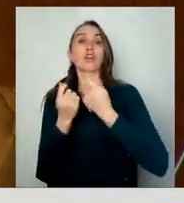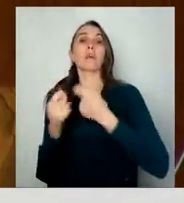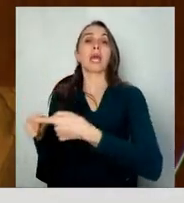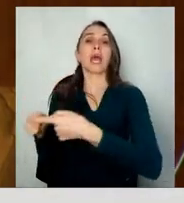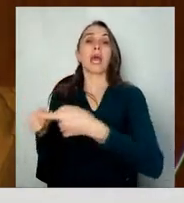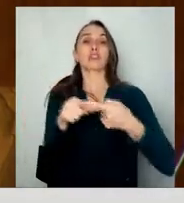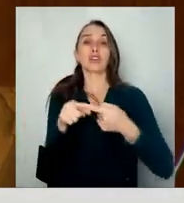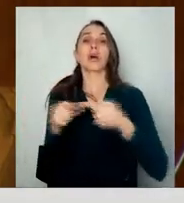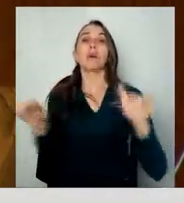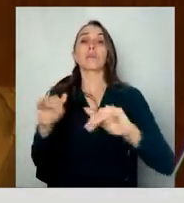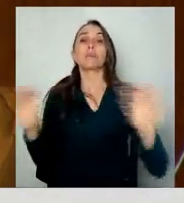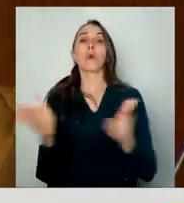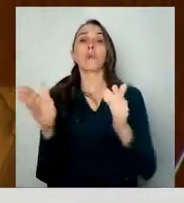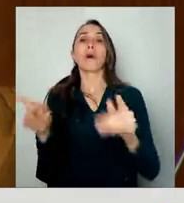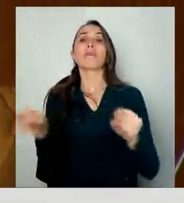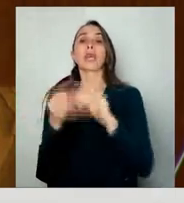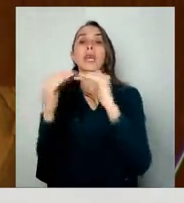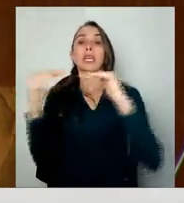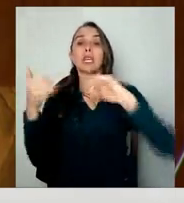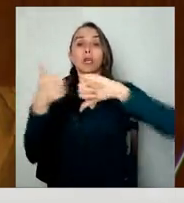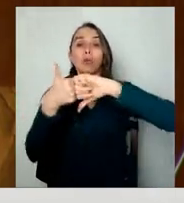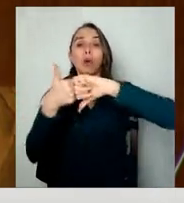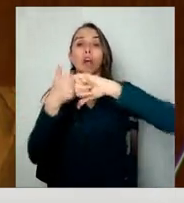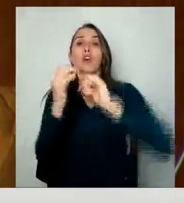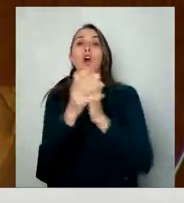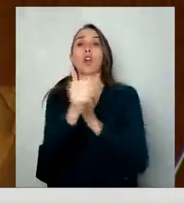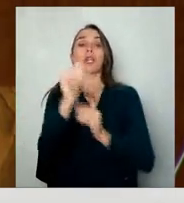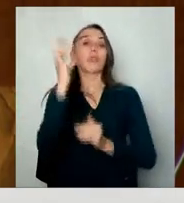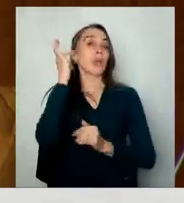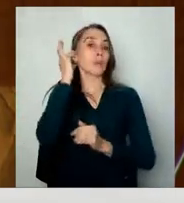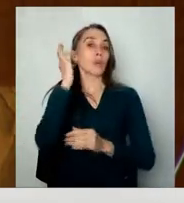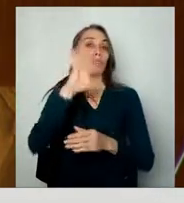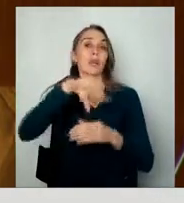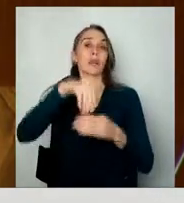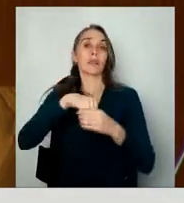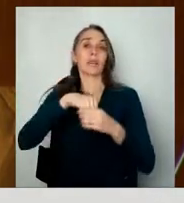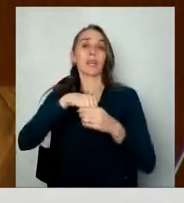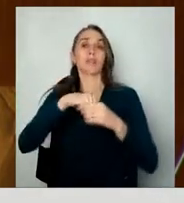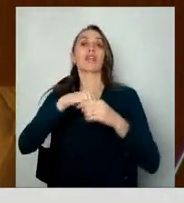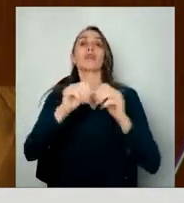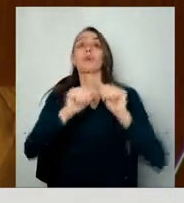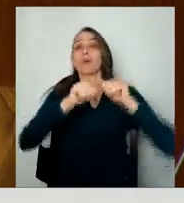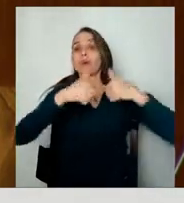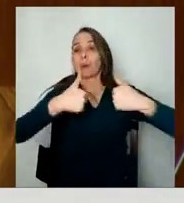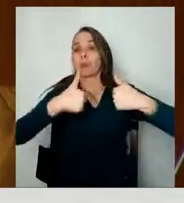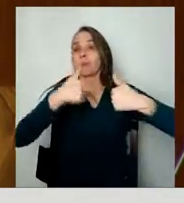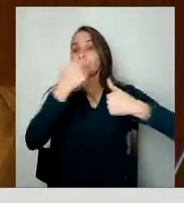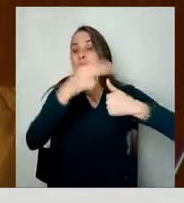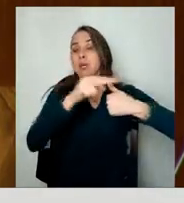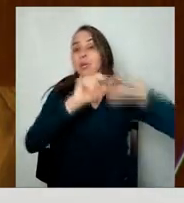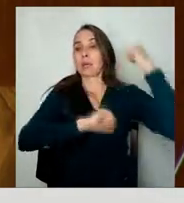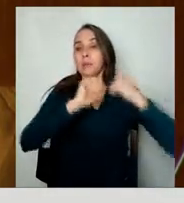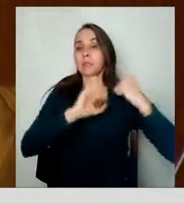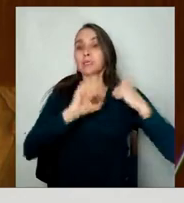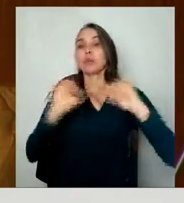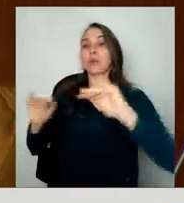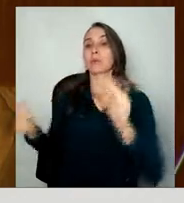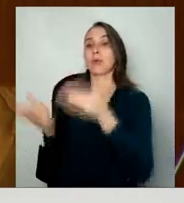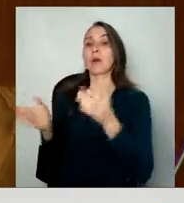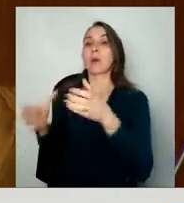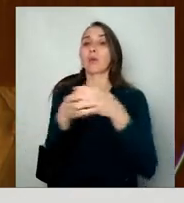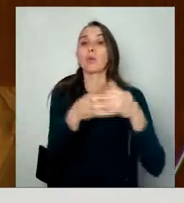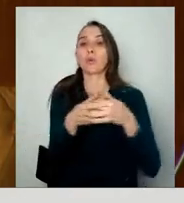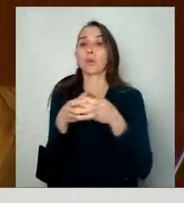igualdad de género o los liderazgos de mujeres dentro de su estructura organizacional o que impulsen la participación de grupos